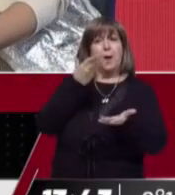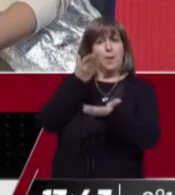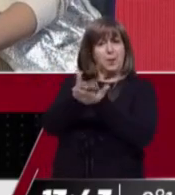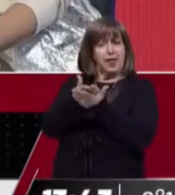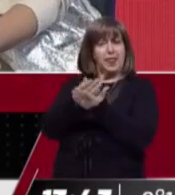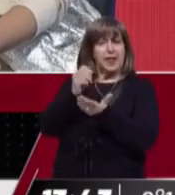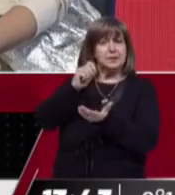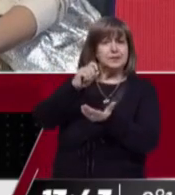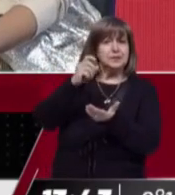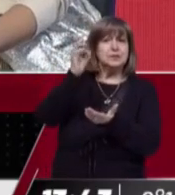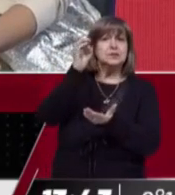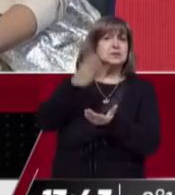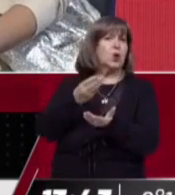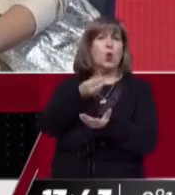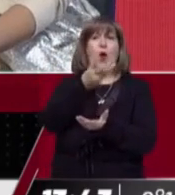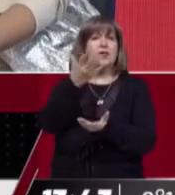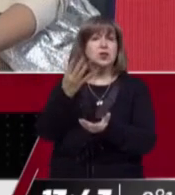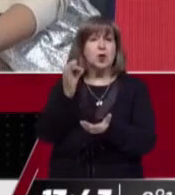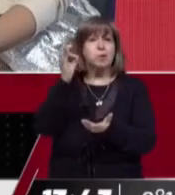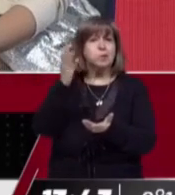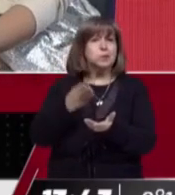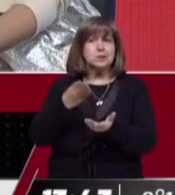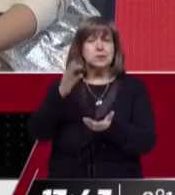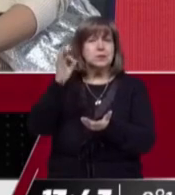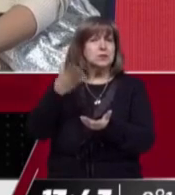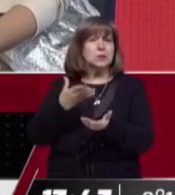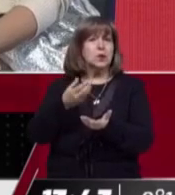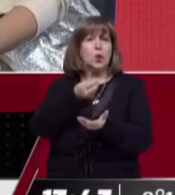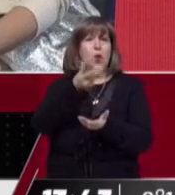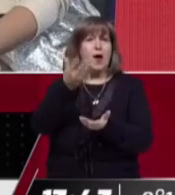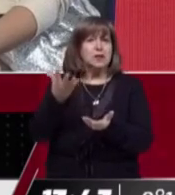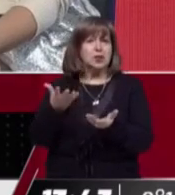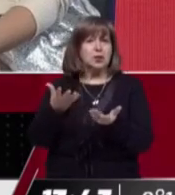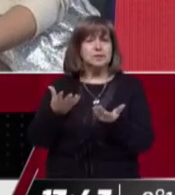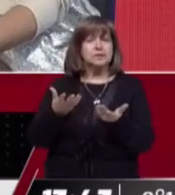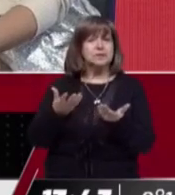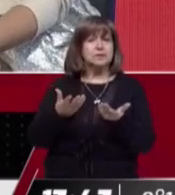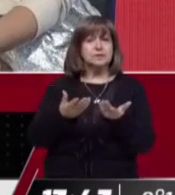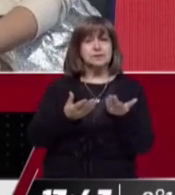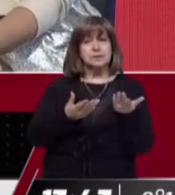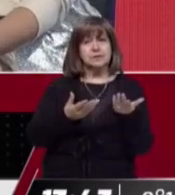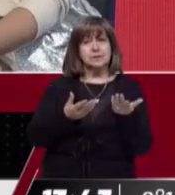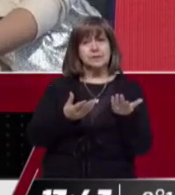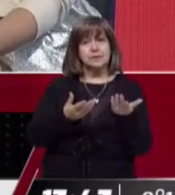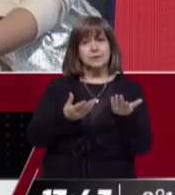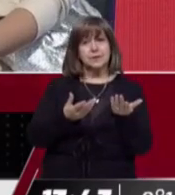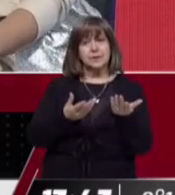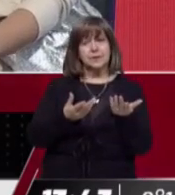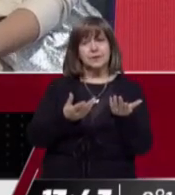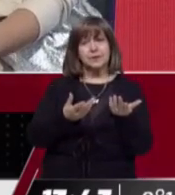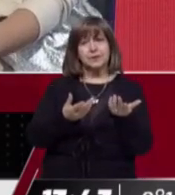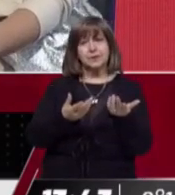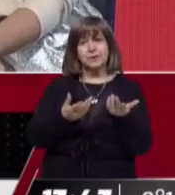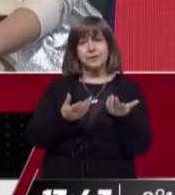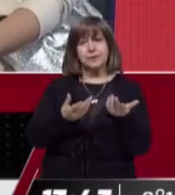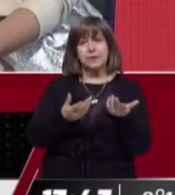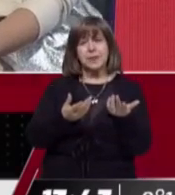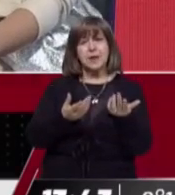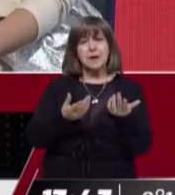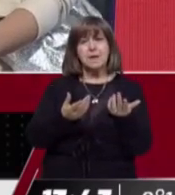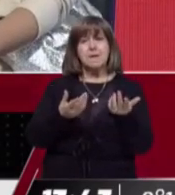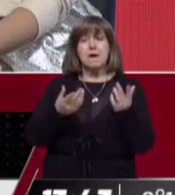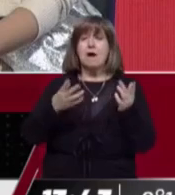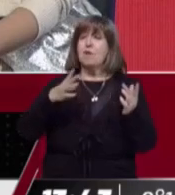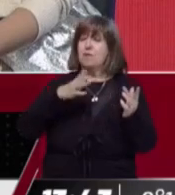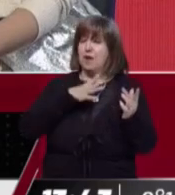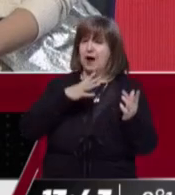salario de todos los trabajadores de la educación el aumento pedido solicitado es este Cuál es el número nosotros no